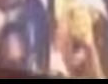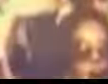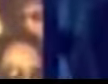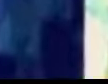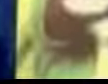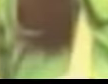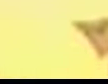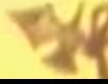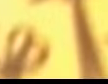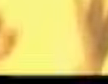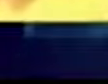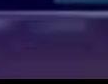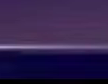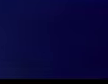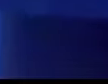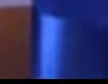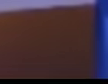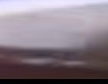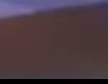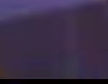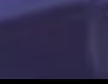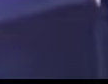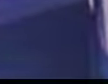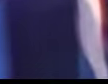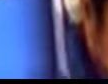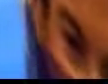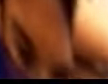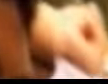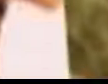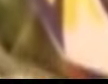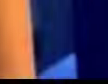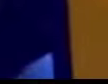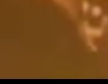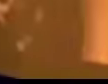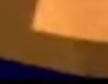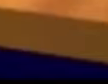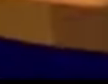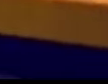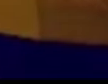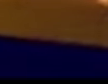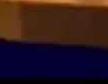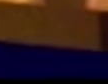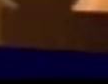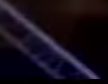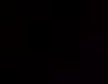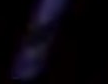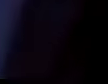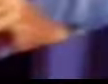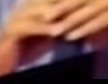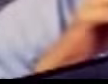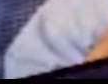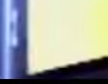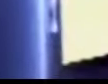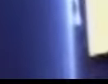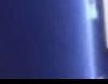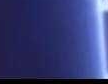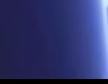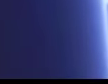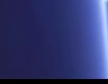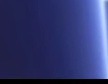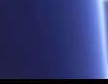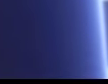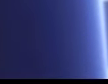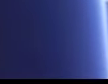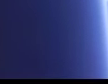tienes junto a ti. Cierras tus ojos y respiras, lo puedes sentir. Un